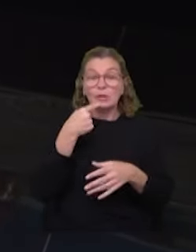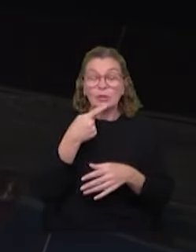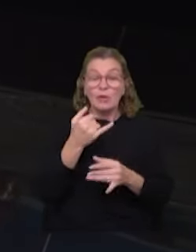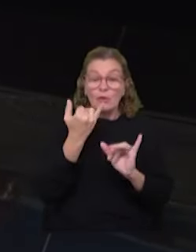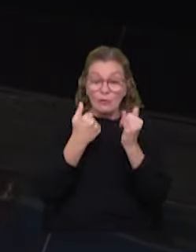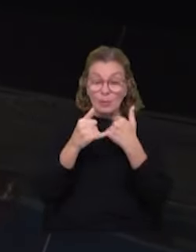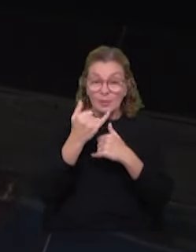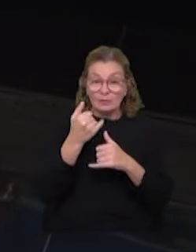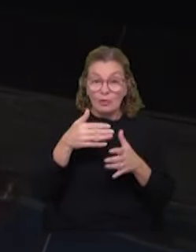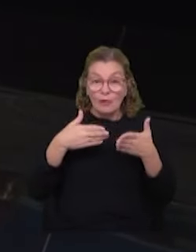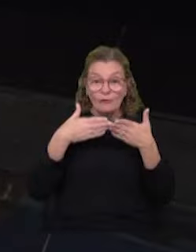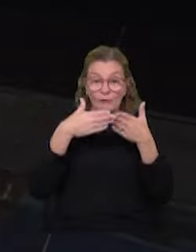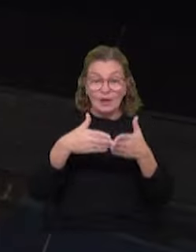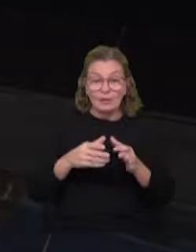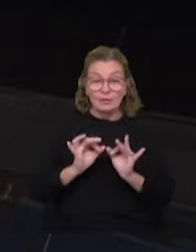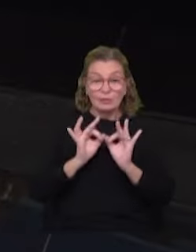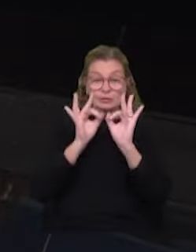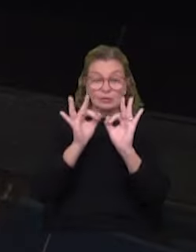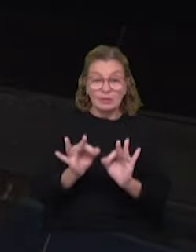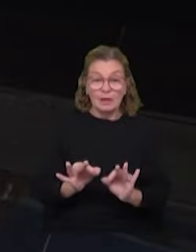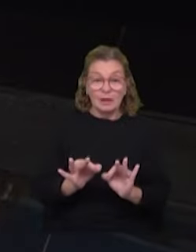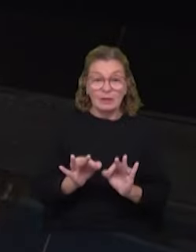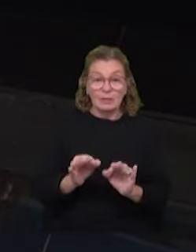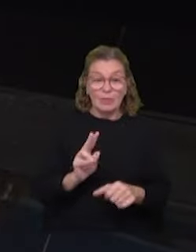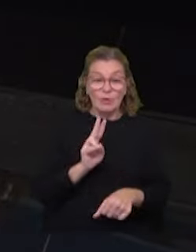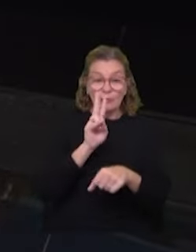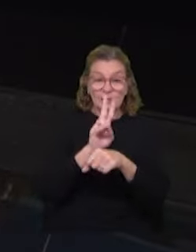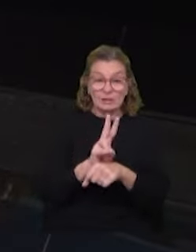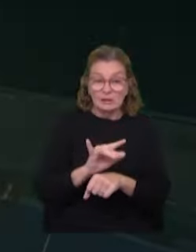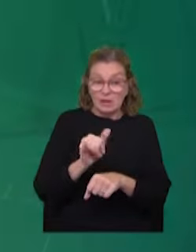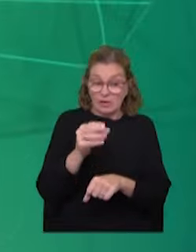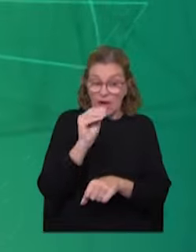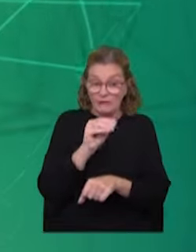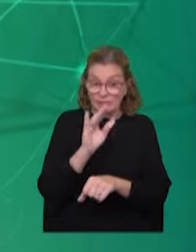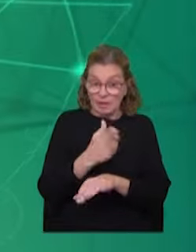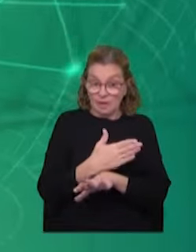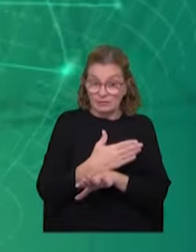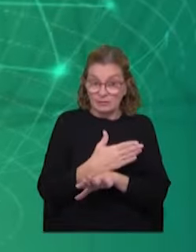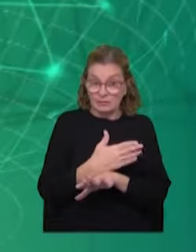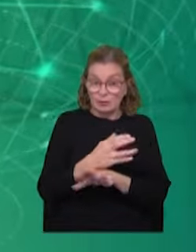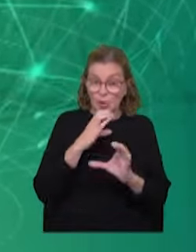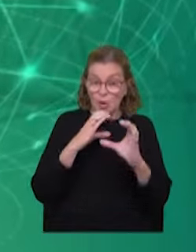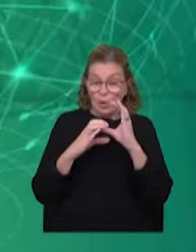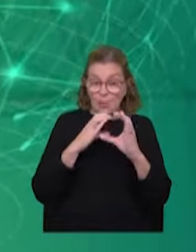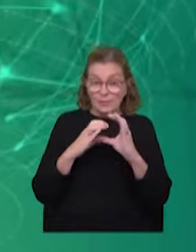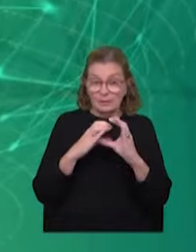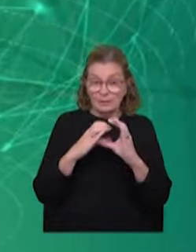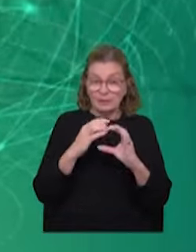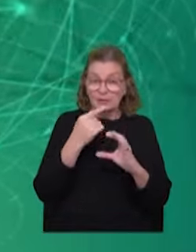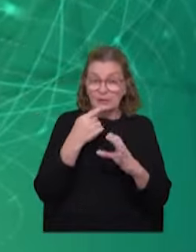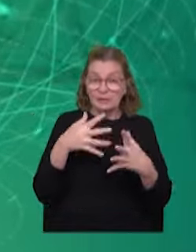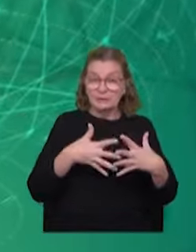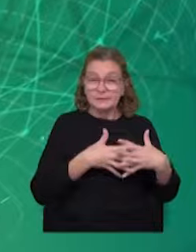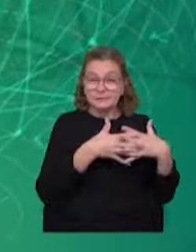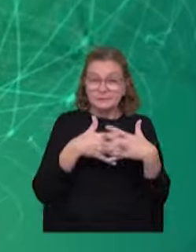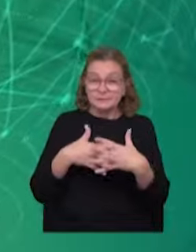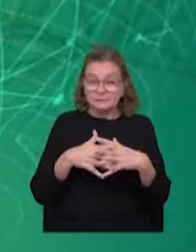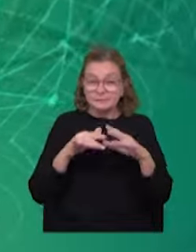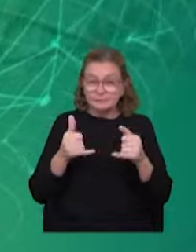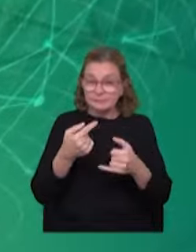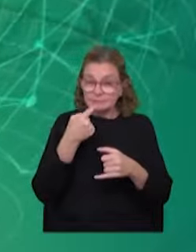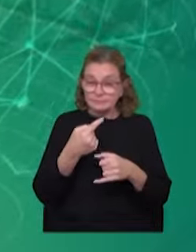redes sociales que el barco llegaba en el marco de una visita programada en el comunicado la misión diplomática estadounidense también